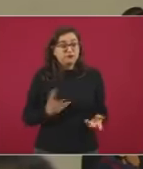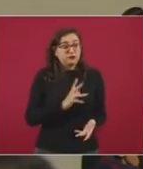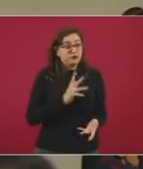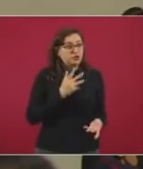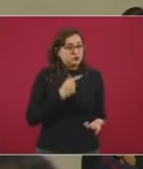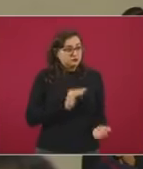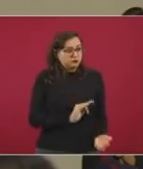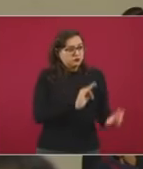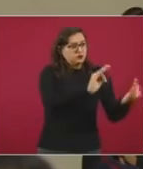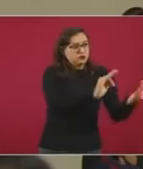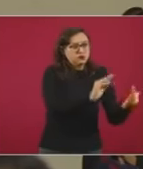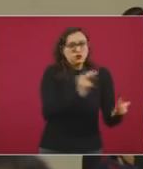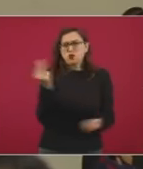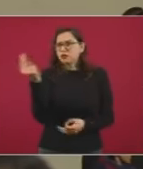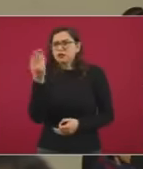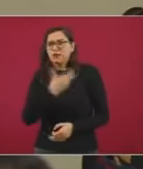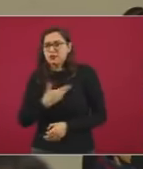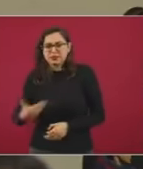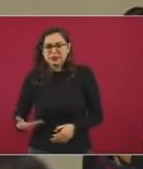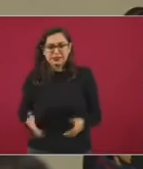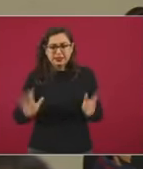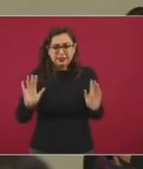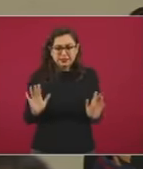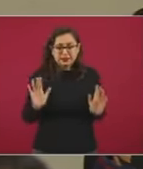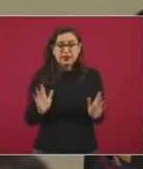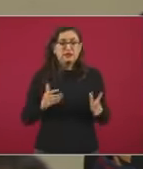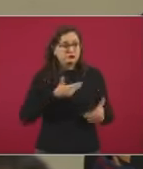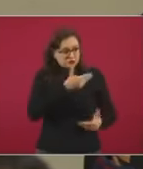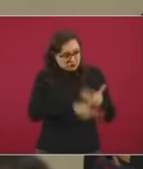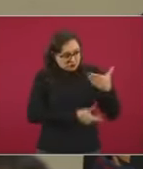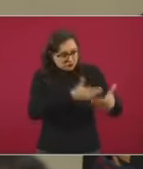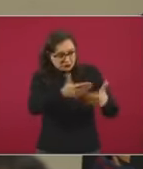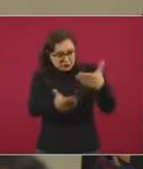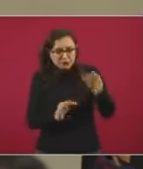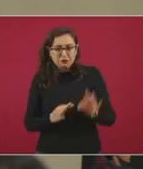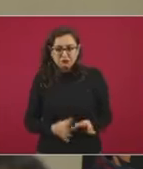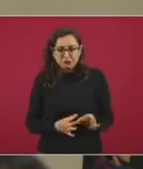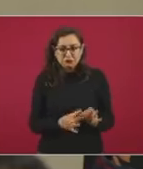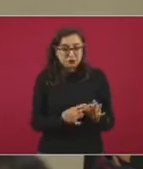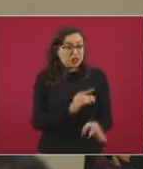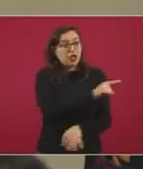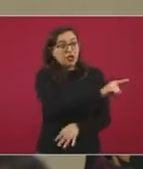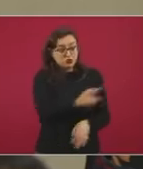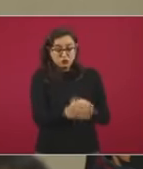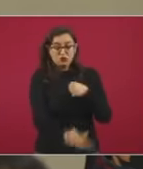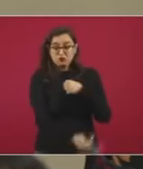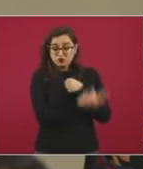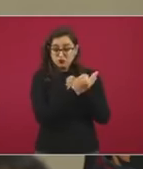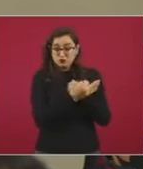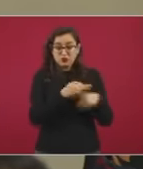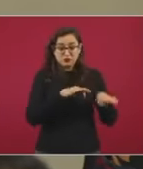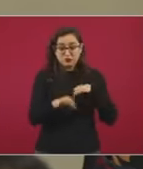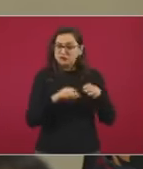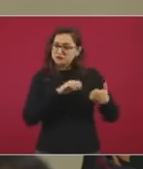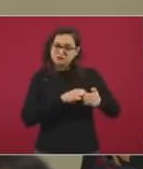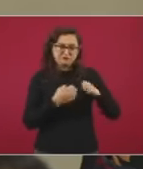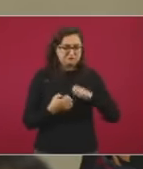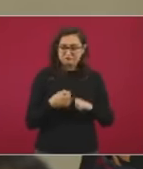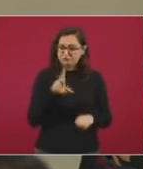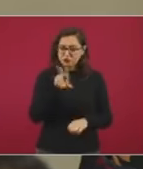investigaciones avanzan y el beneficio o las respuestas a los mexicanos se logran si ellos están de nuestro lado. No somos el enemigo,